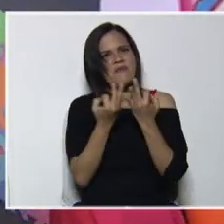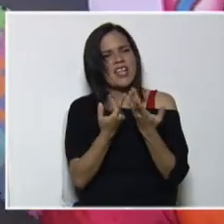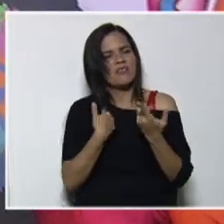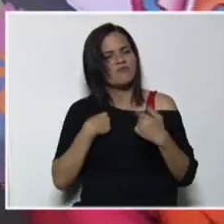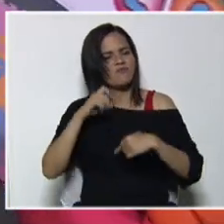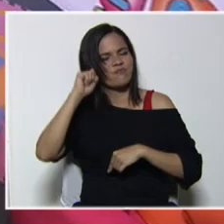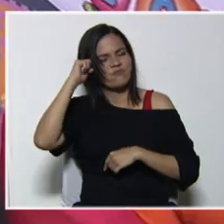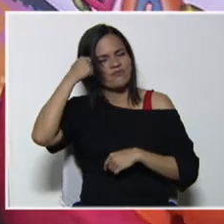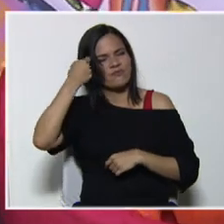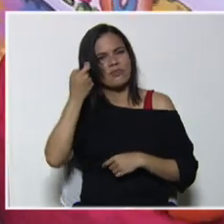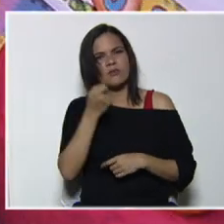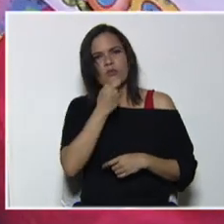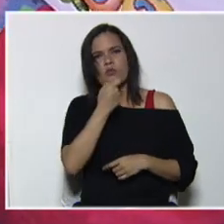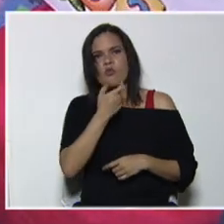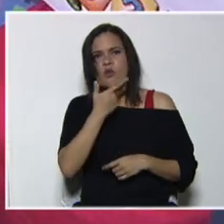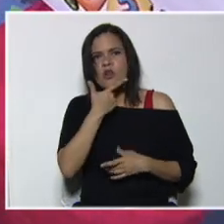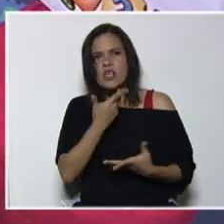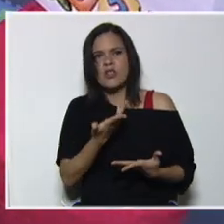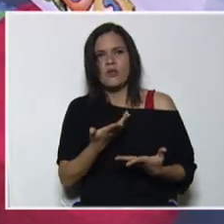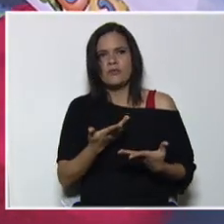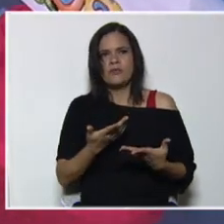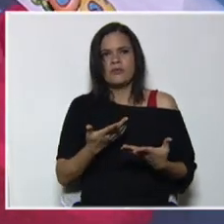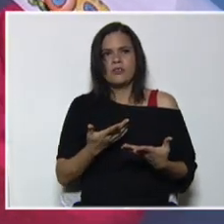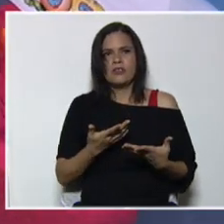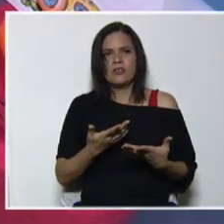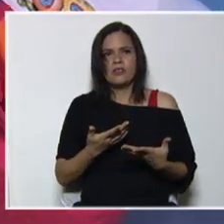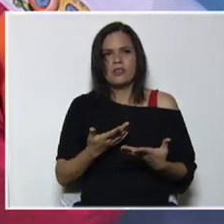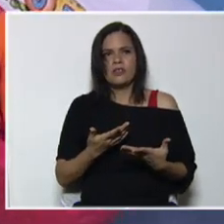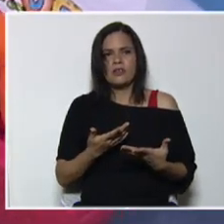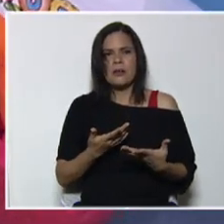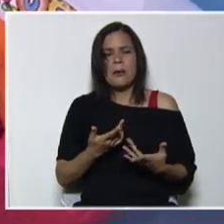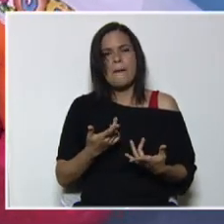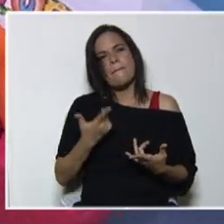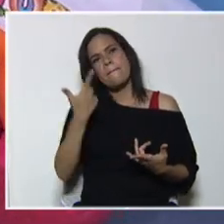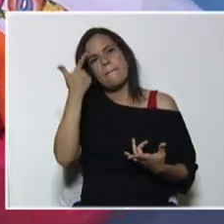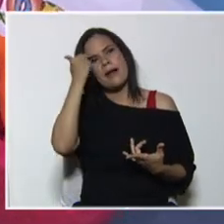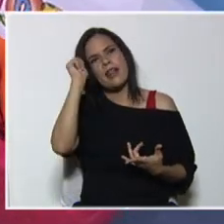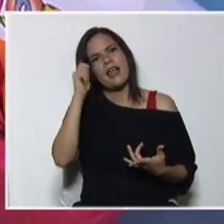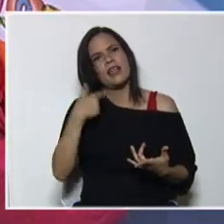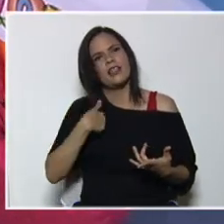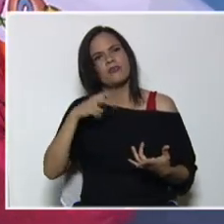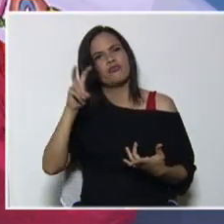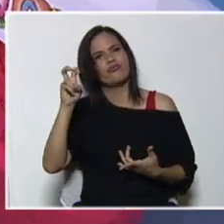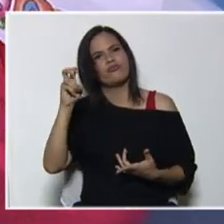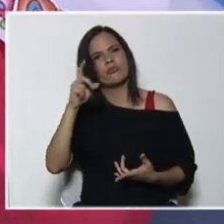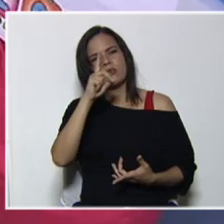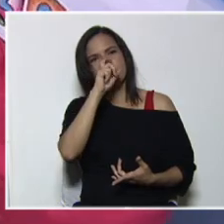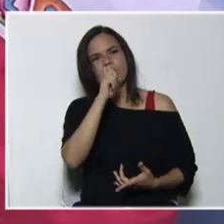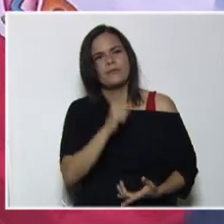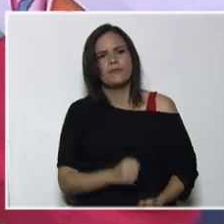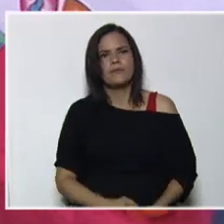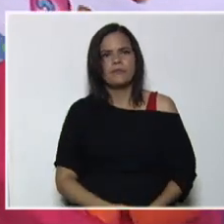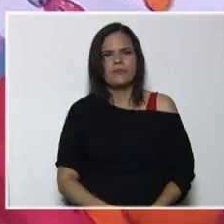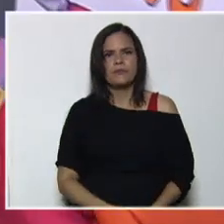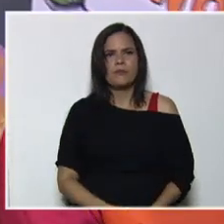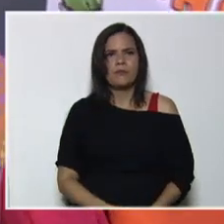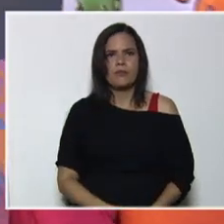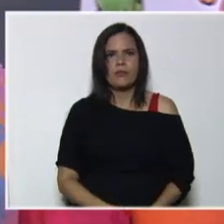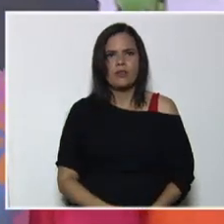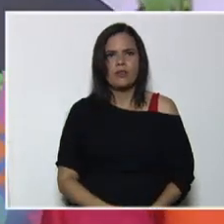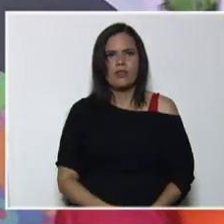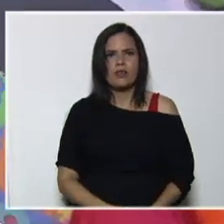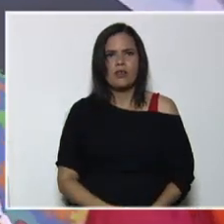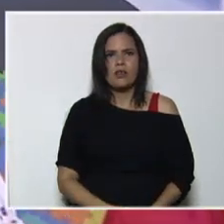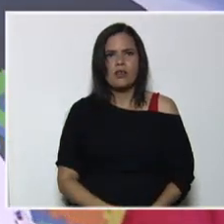recuerdo bonito y a esa energía para este nuevo año. Luego, pues,